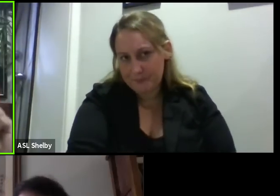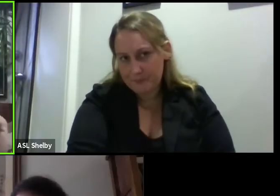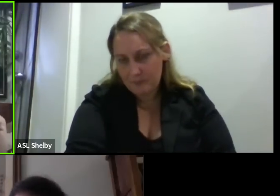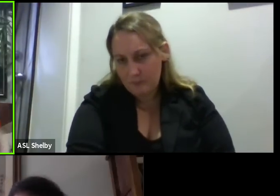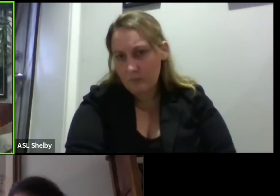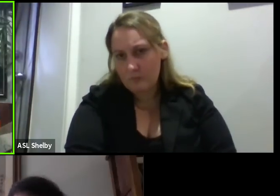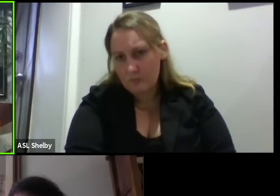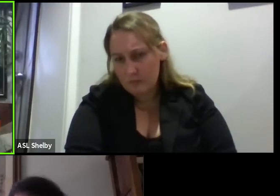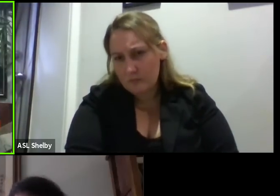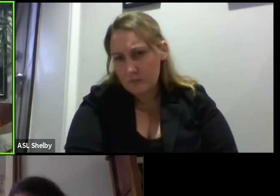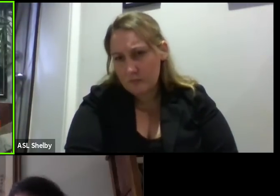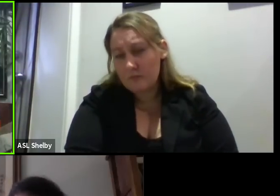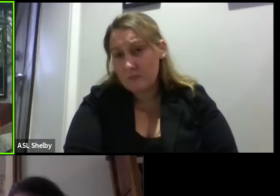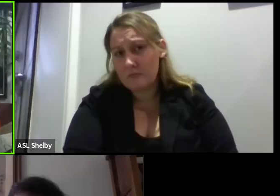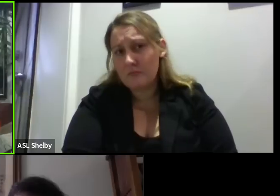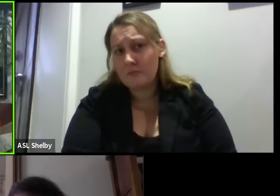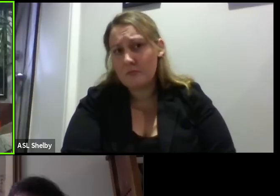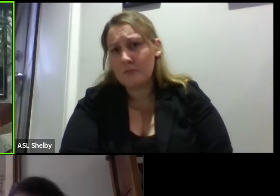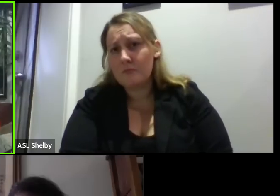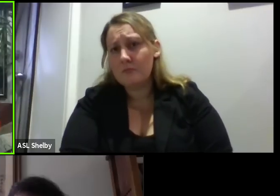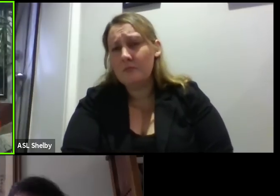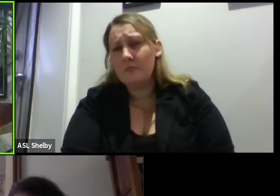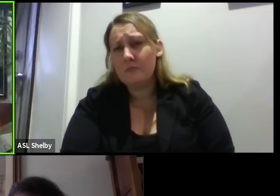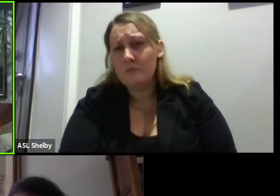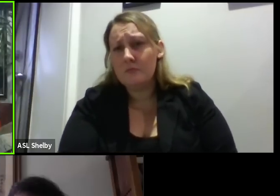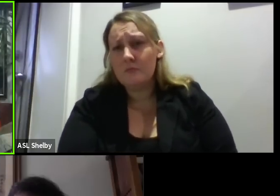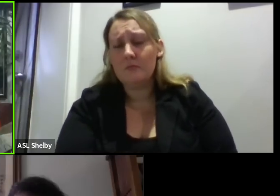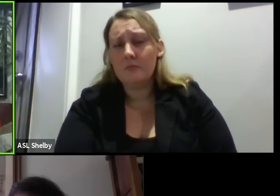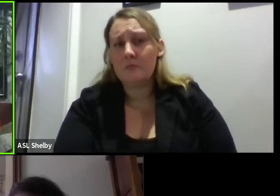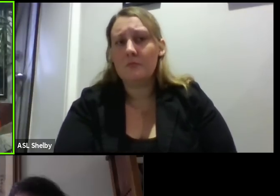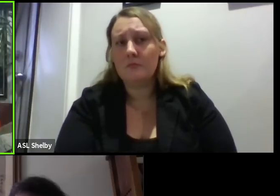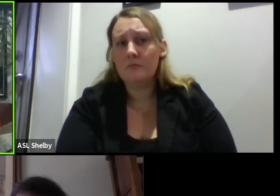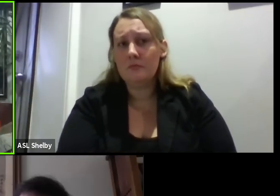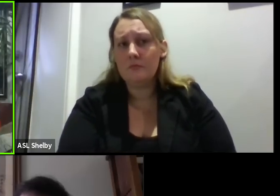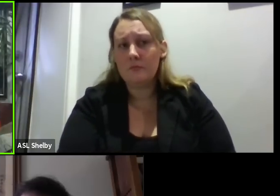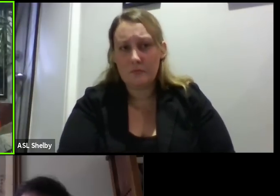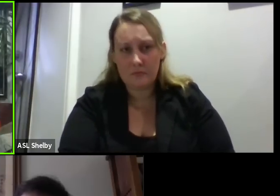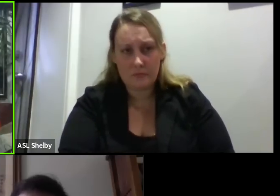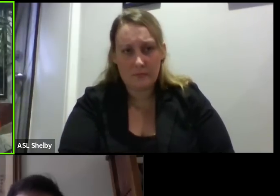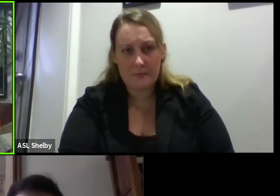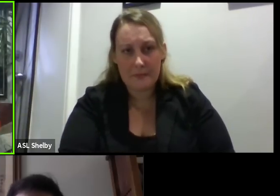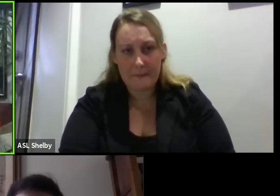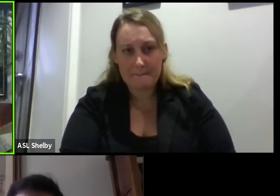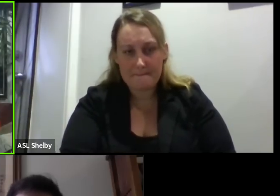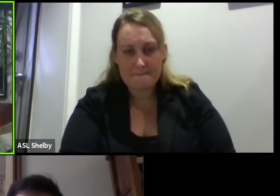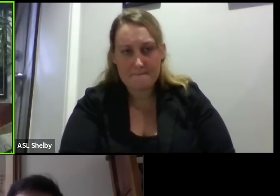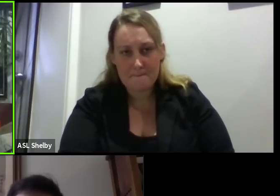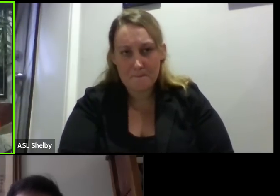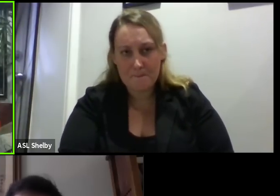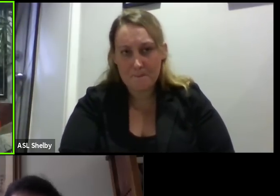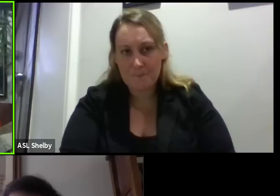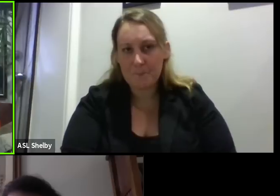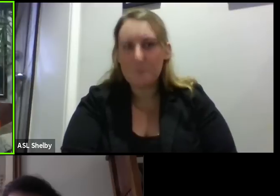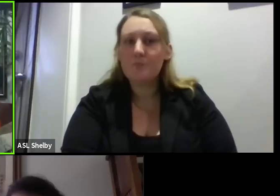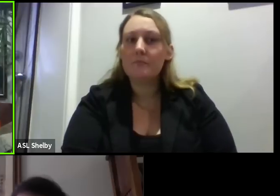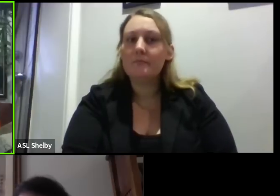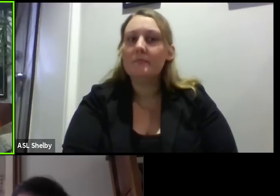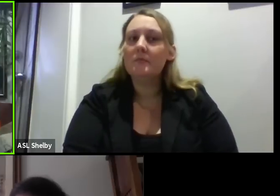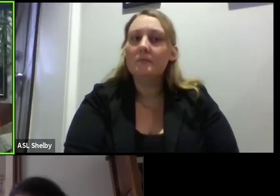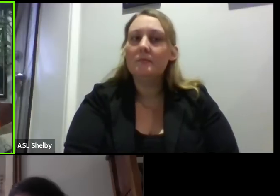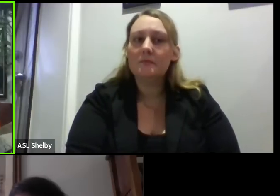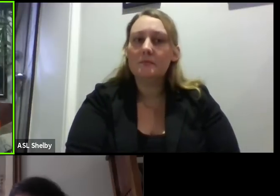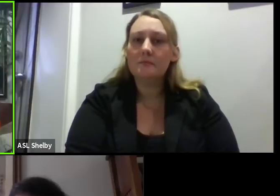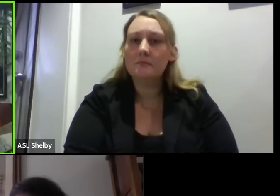a nuestra sociedad que hagamos social distancing, pero en realidad, estando preso, estando en un centro